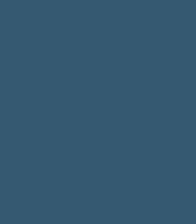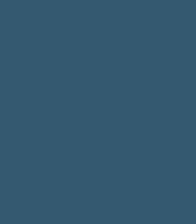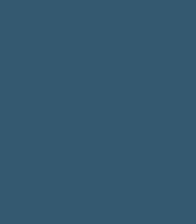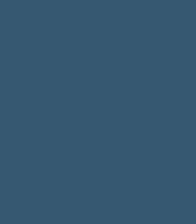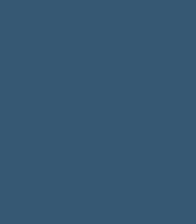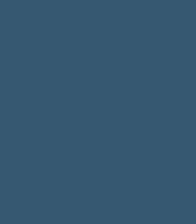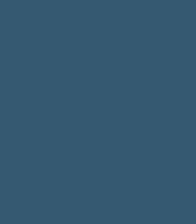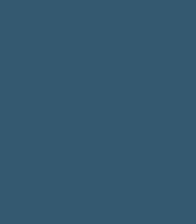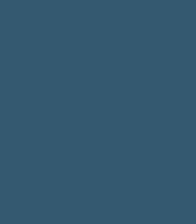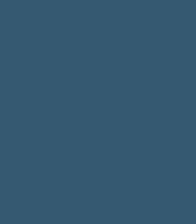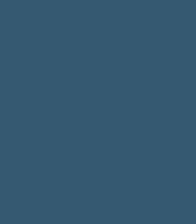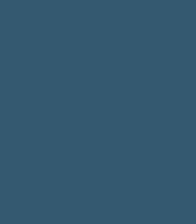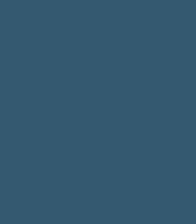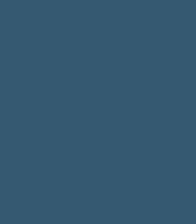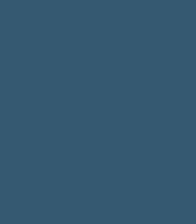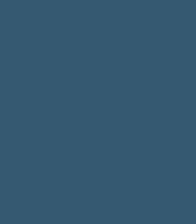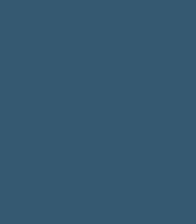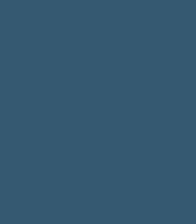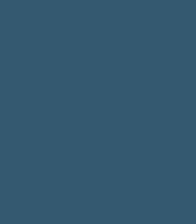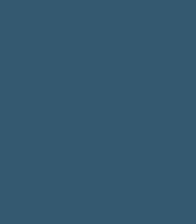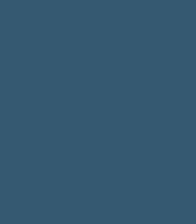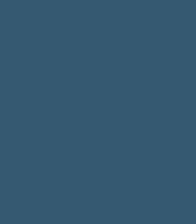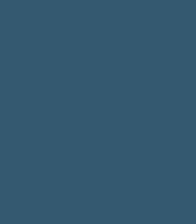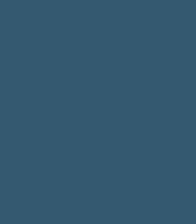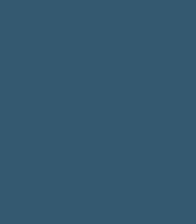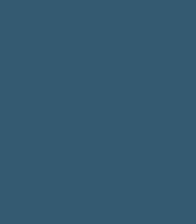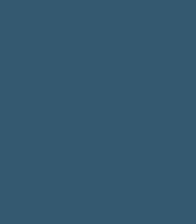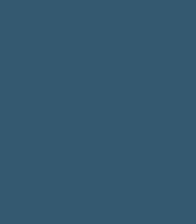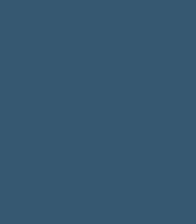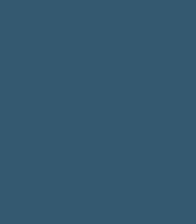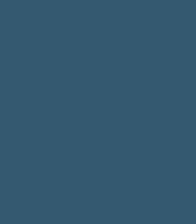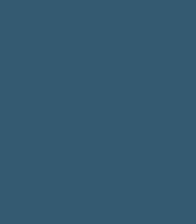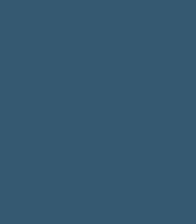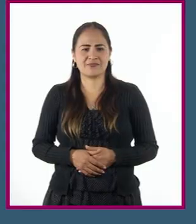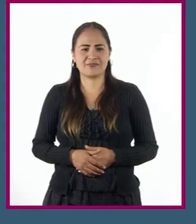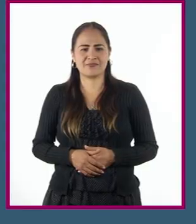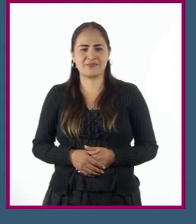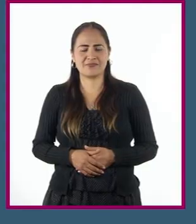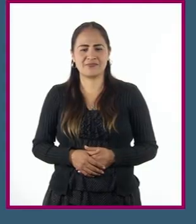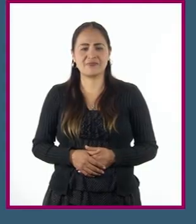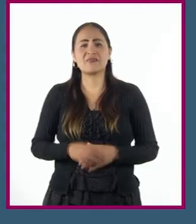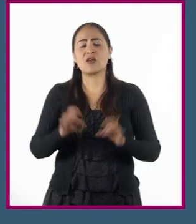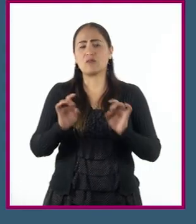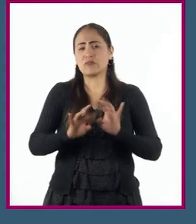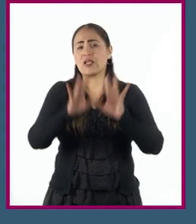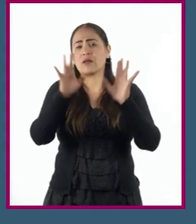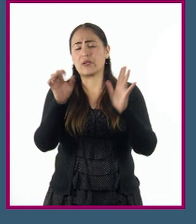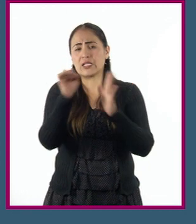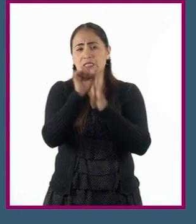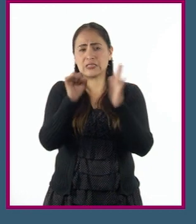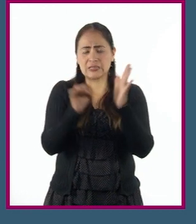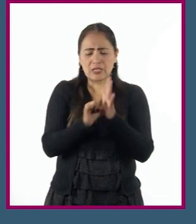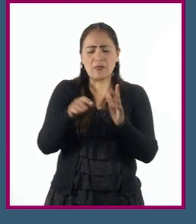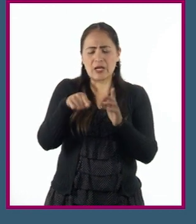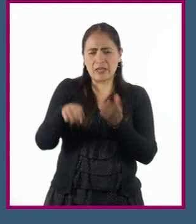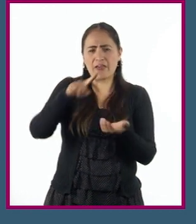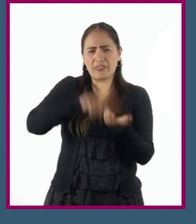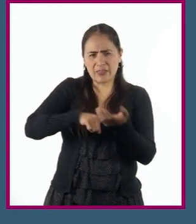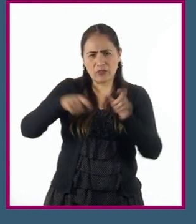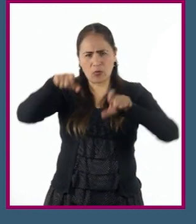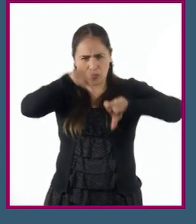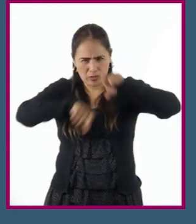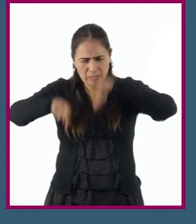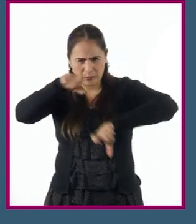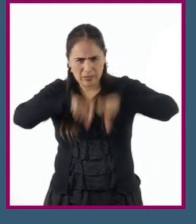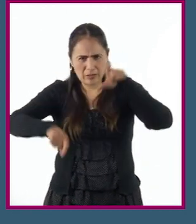cambio químico que puede ser percibido fácilmente. Cuando en un sistema ocurre una reacción química, en algunos casos se puede